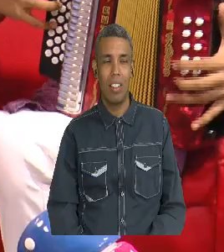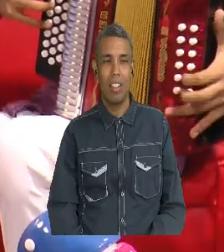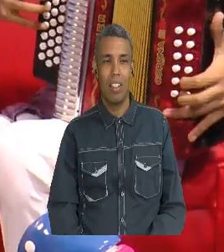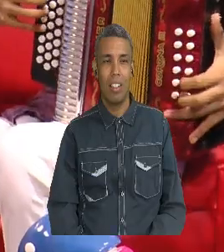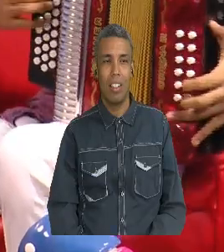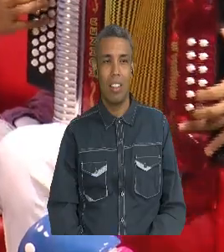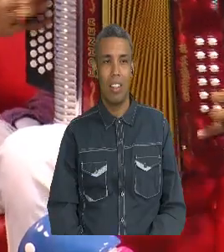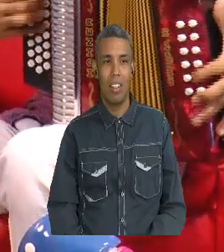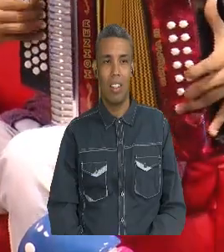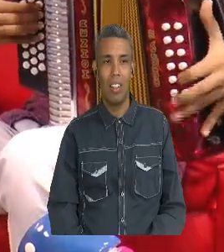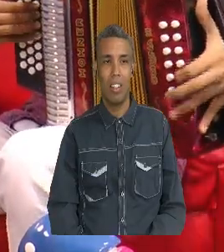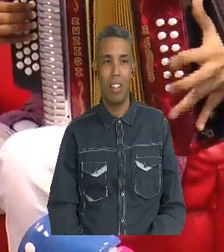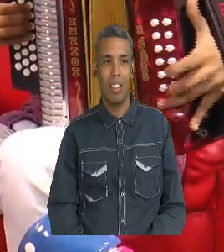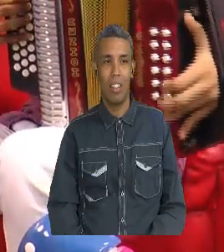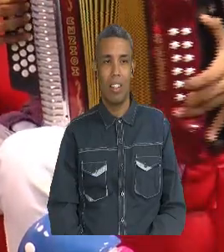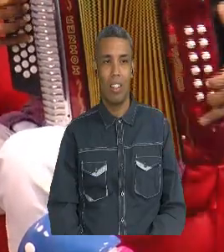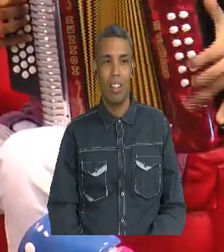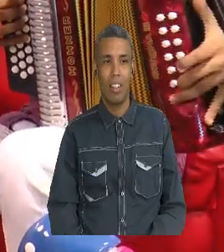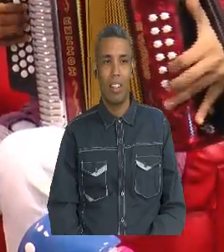Dice...